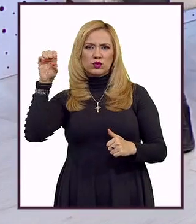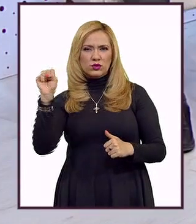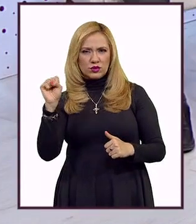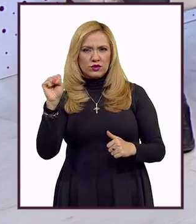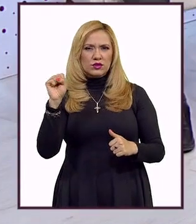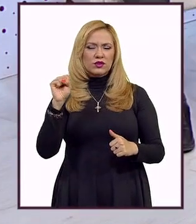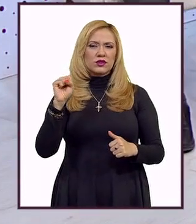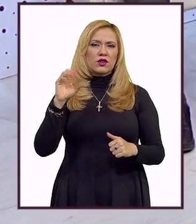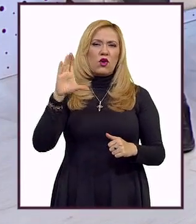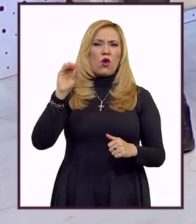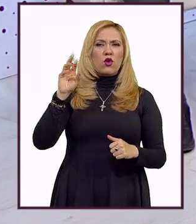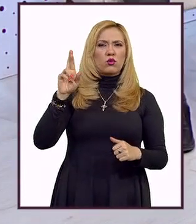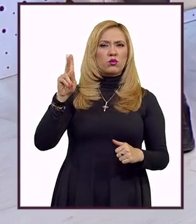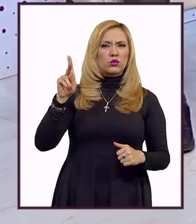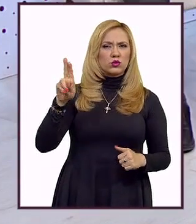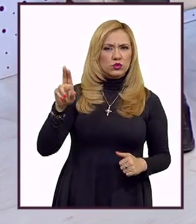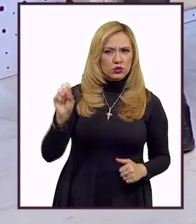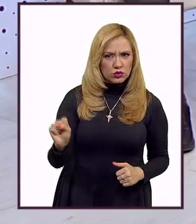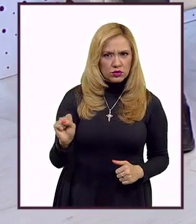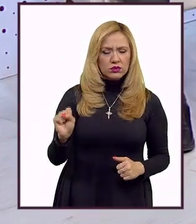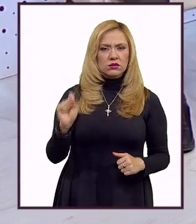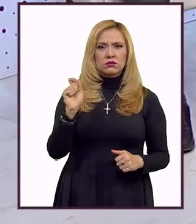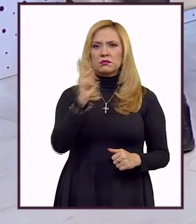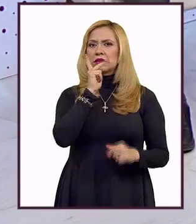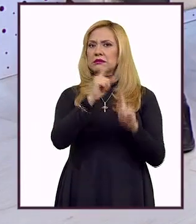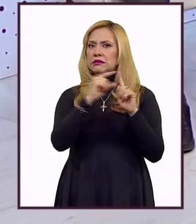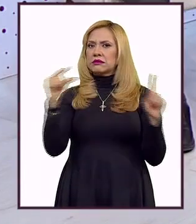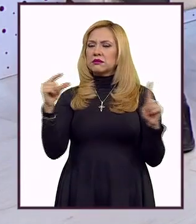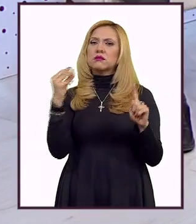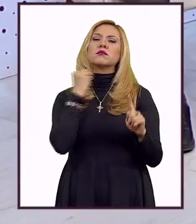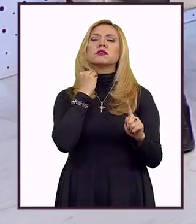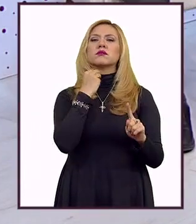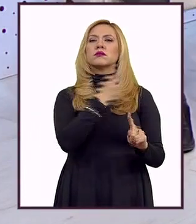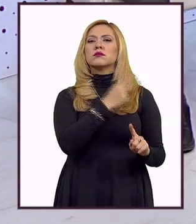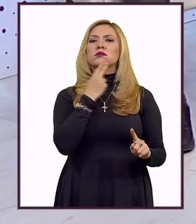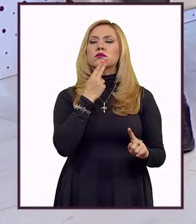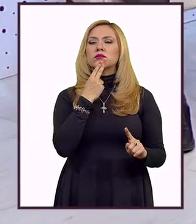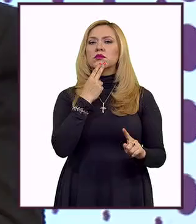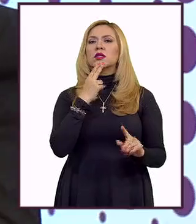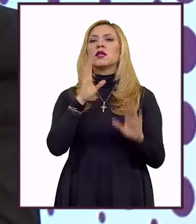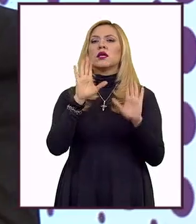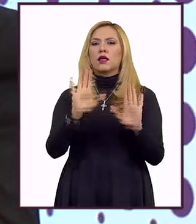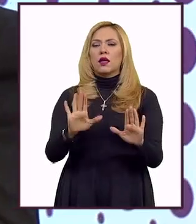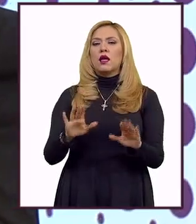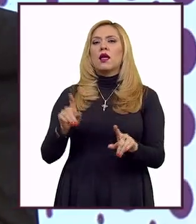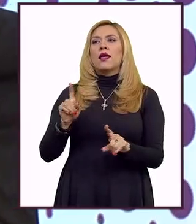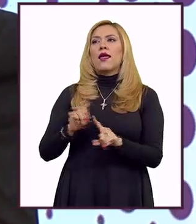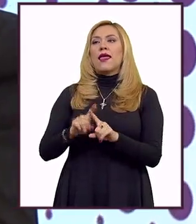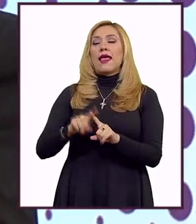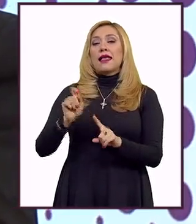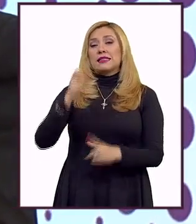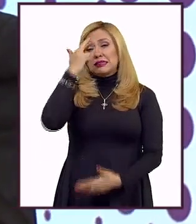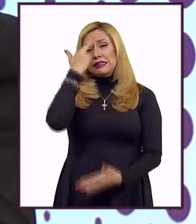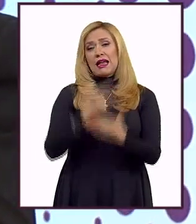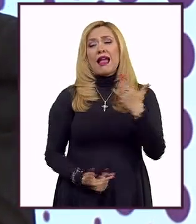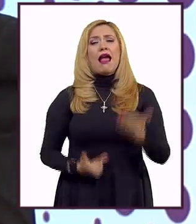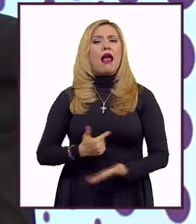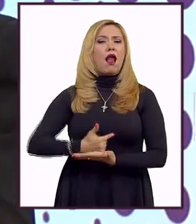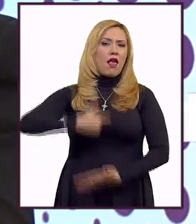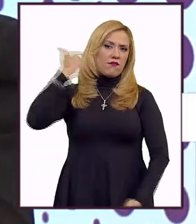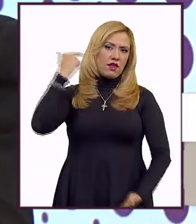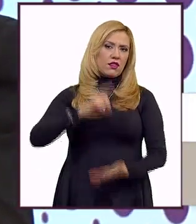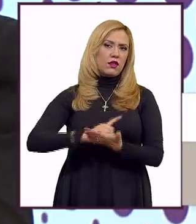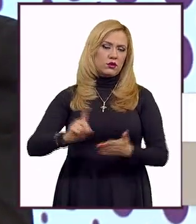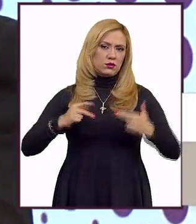Bueno, justamente como decías al inicio, la tortura no solamente es un delito, también es una violación grave a derechos humanos,